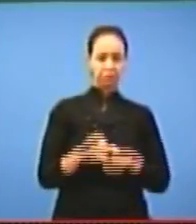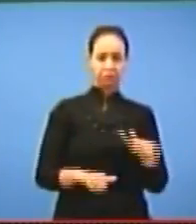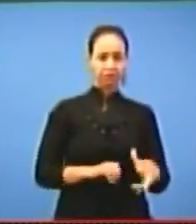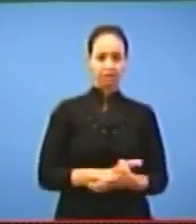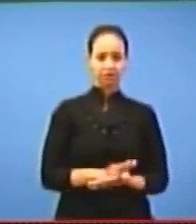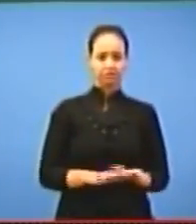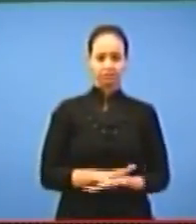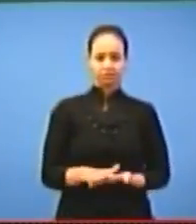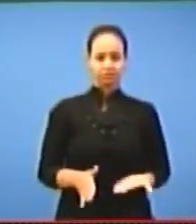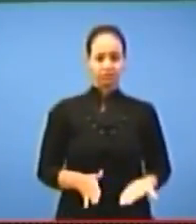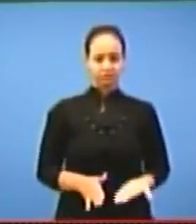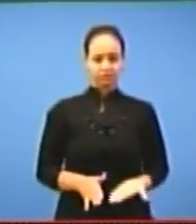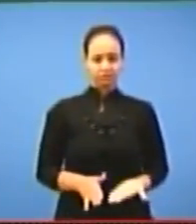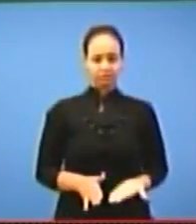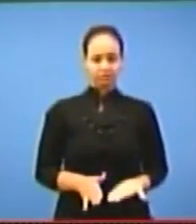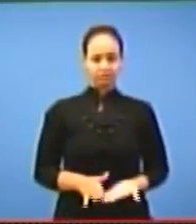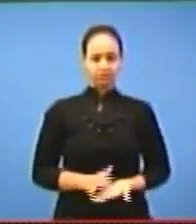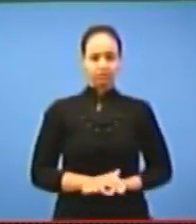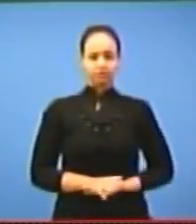No cambió nada.